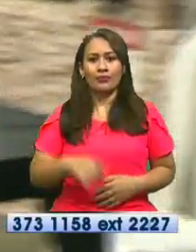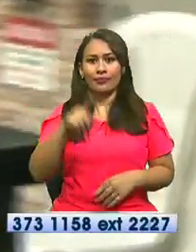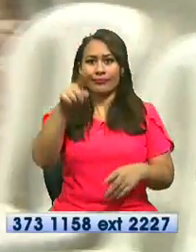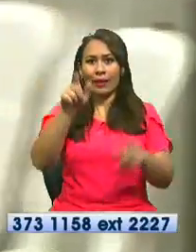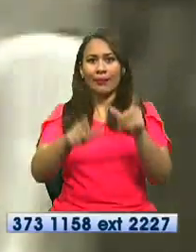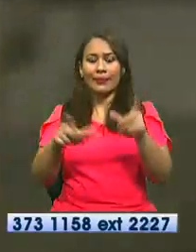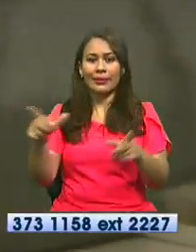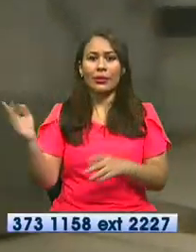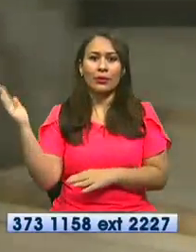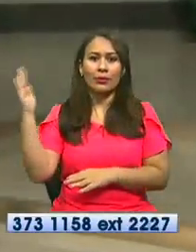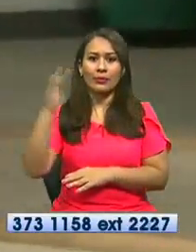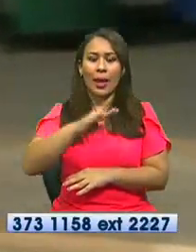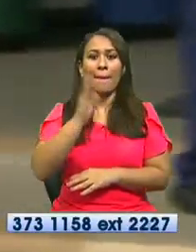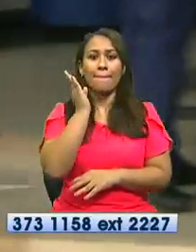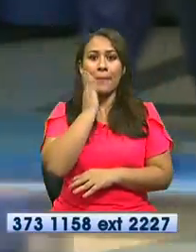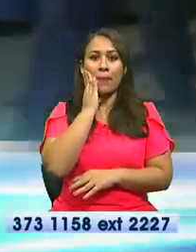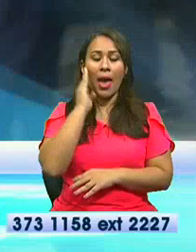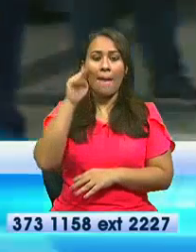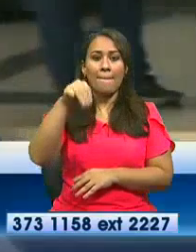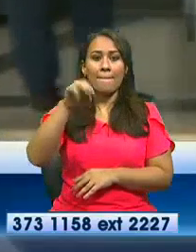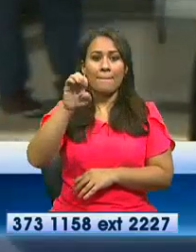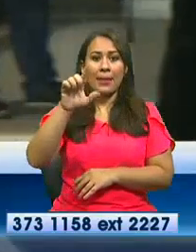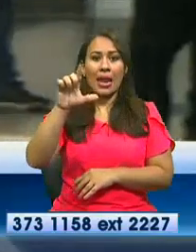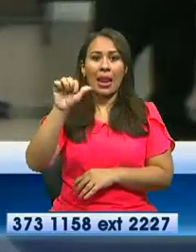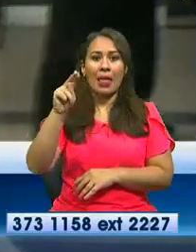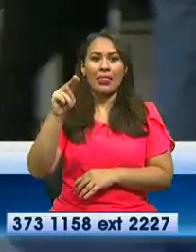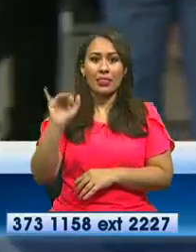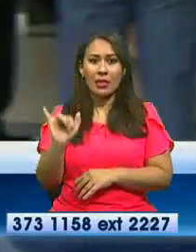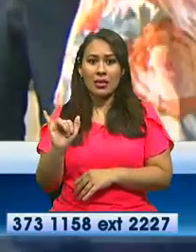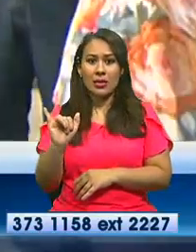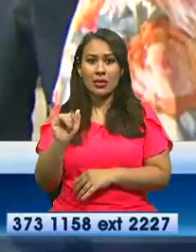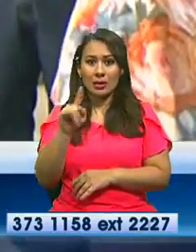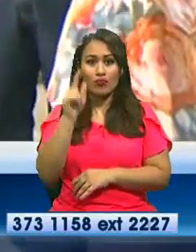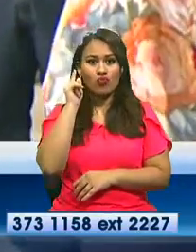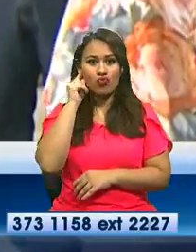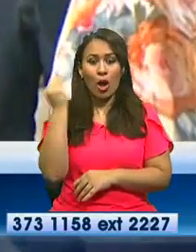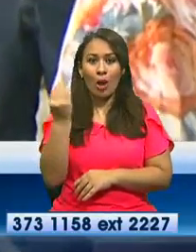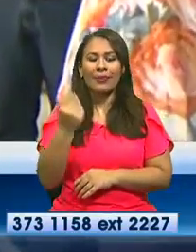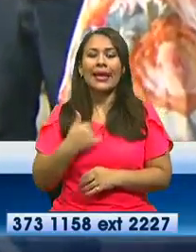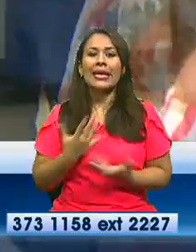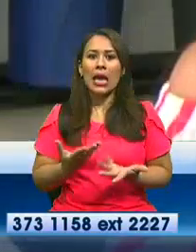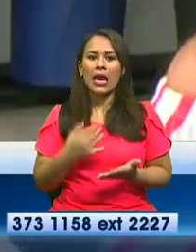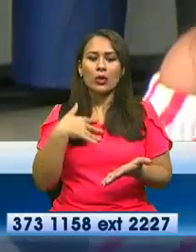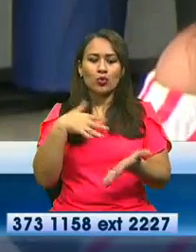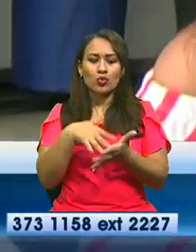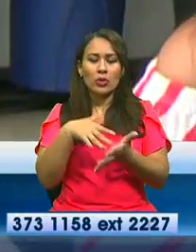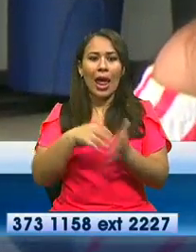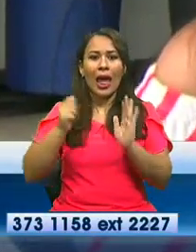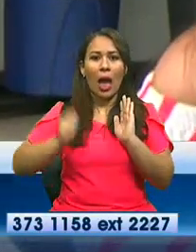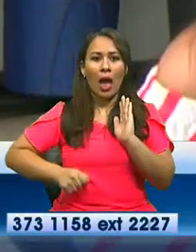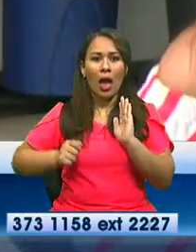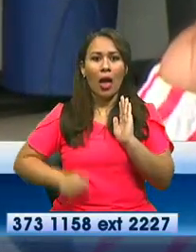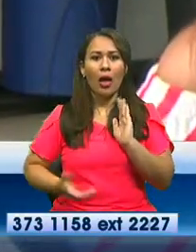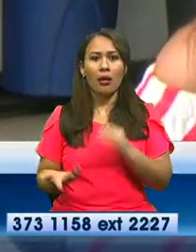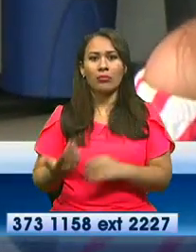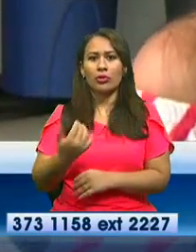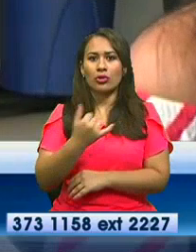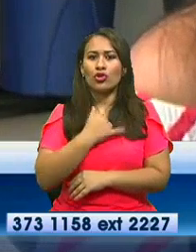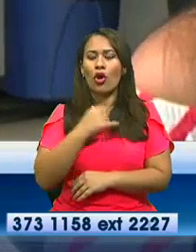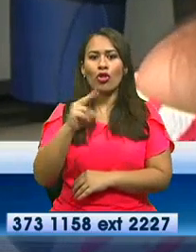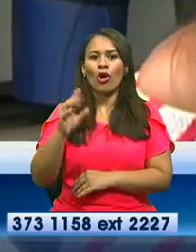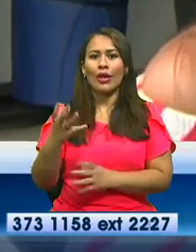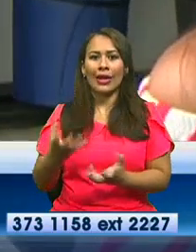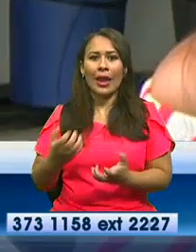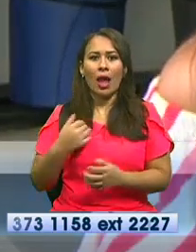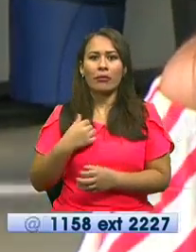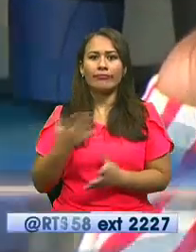verbal, Melanie y su madre llegaron con su impotencia a cuestas. Ella quería derecho. Me habían dado un cupo para una carrera que yo no quería. Claro,